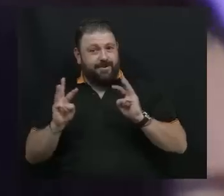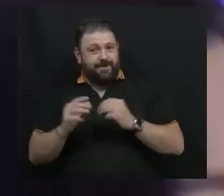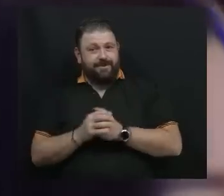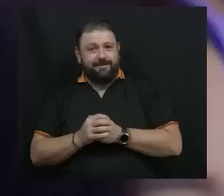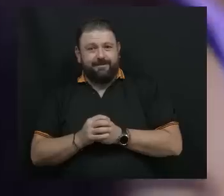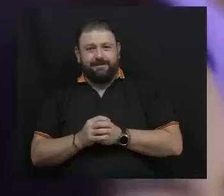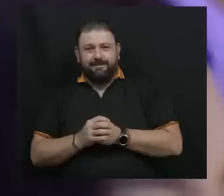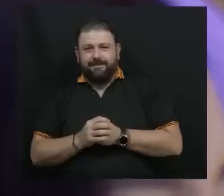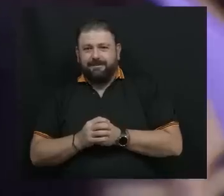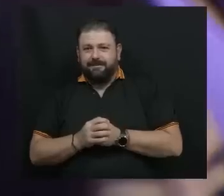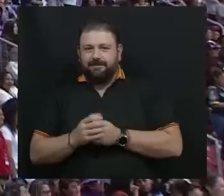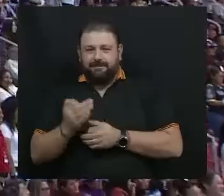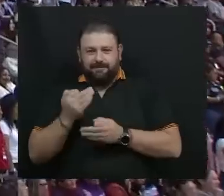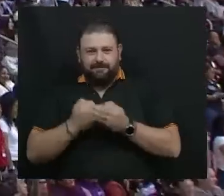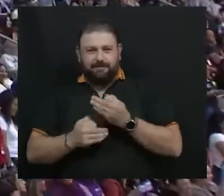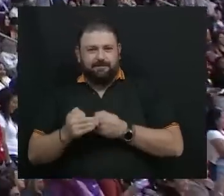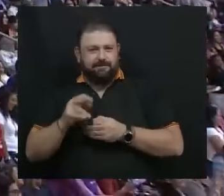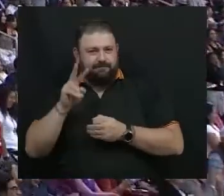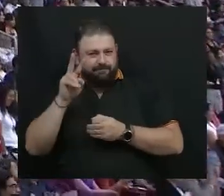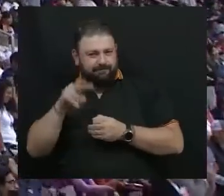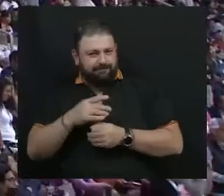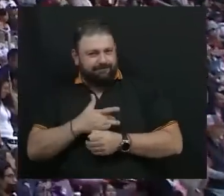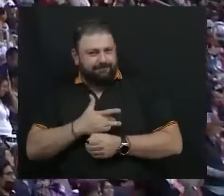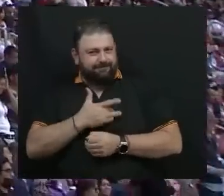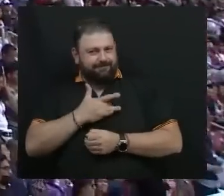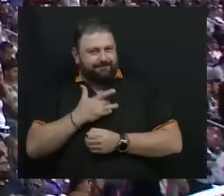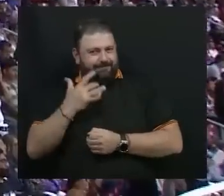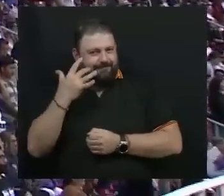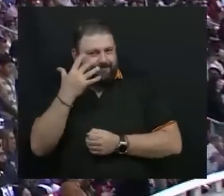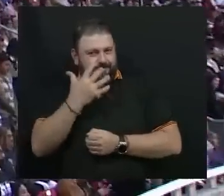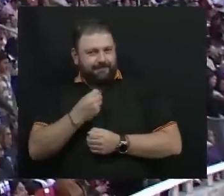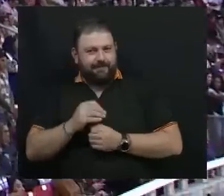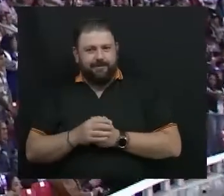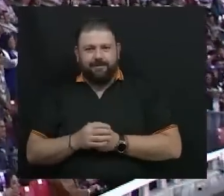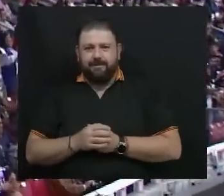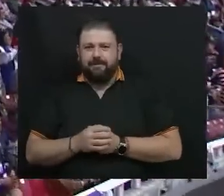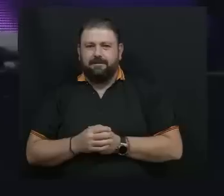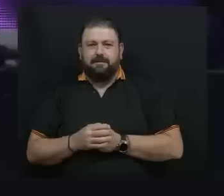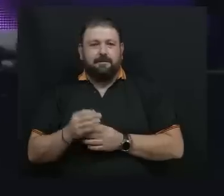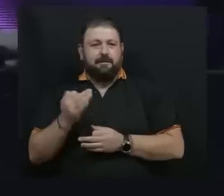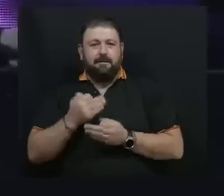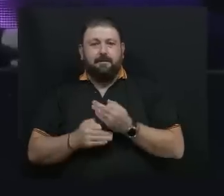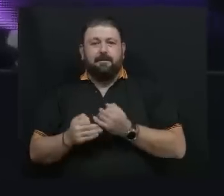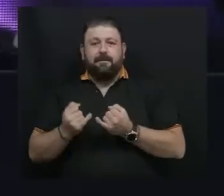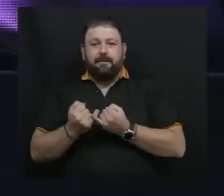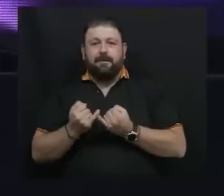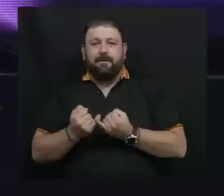Bueno, yo sentí la brisita de Santorini. ¿Sintieron la brisita de Santorini?